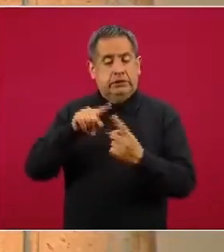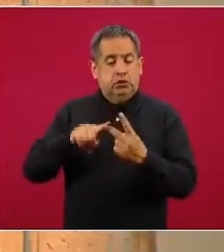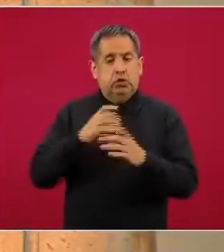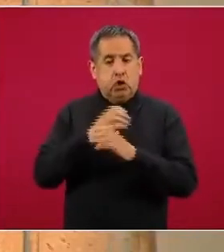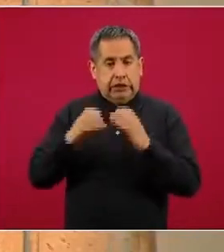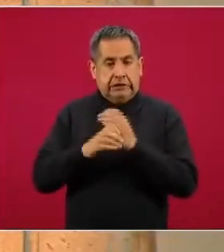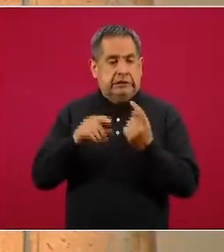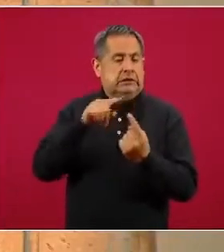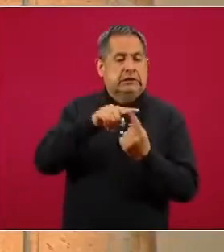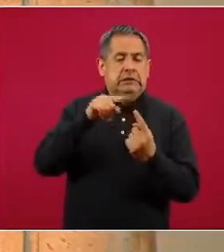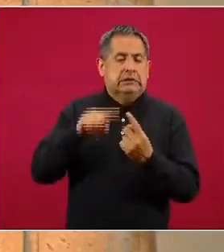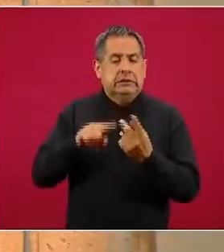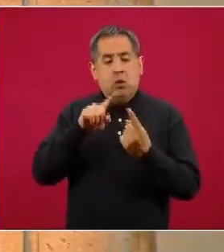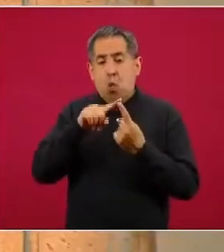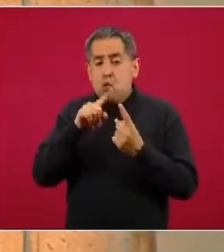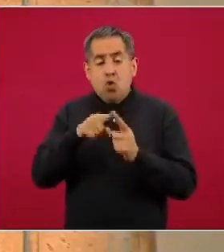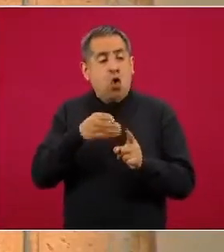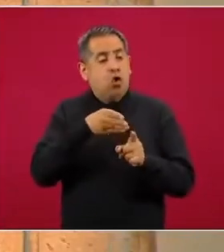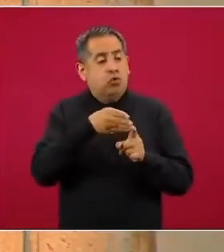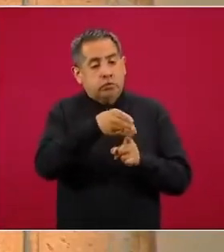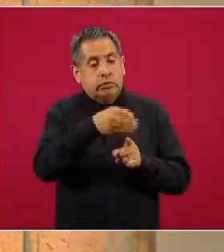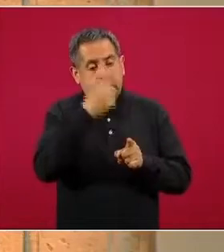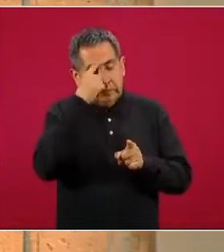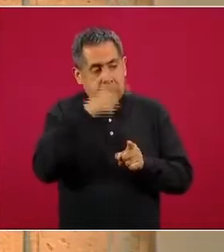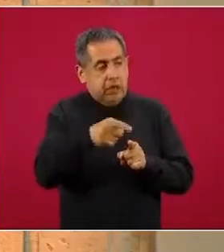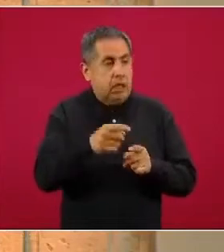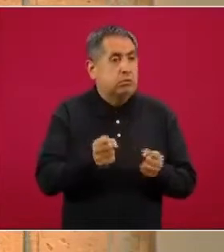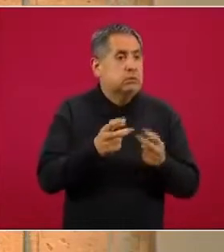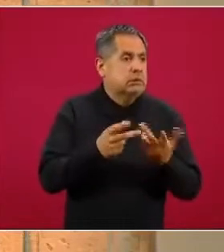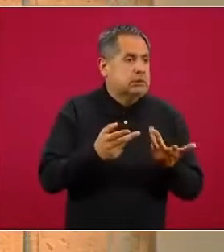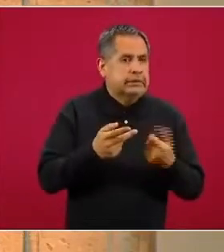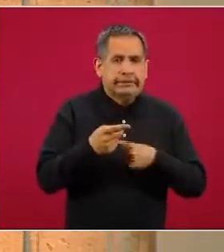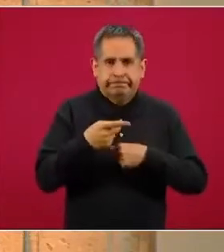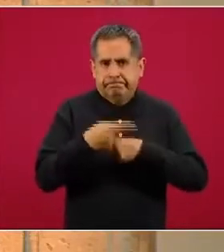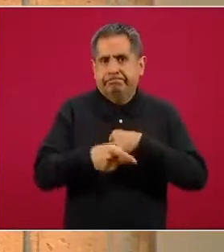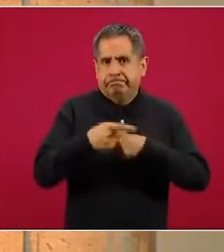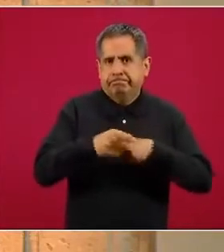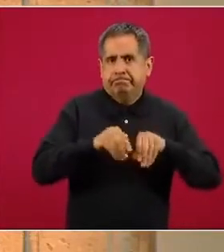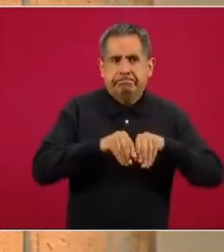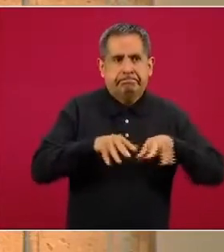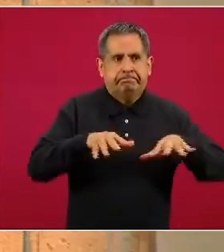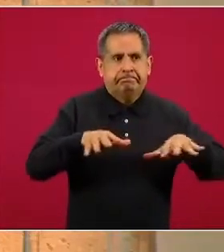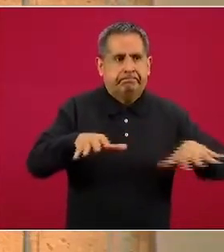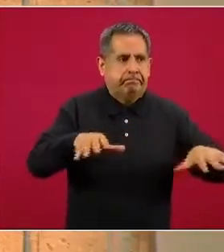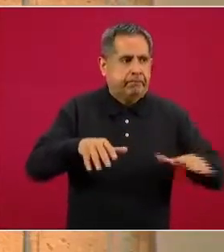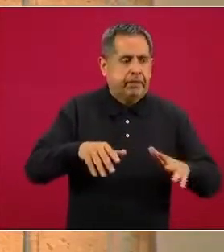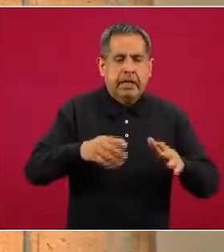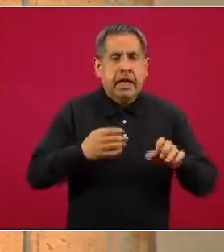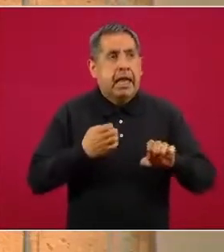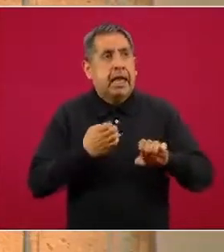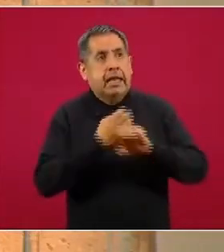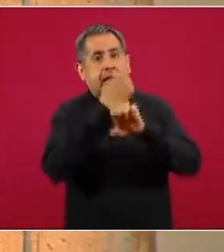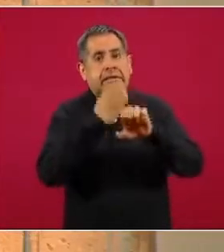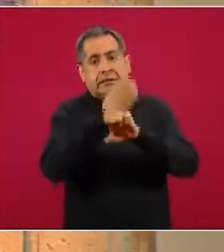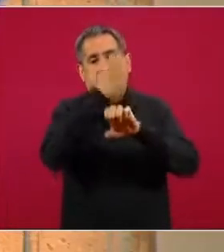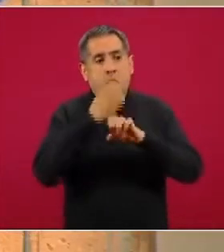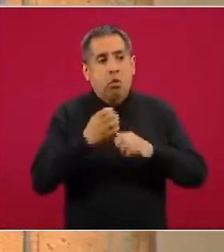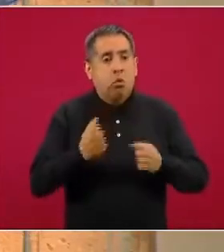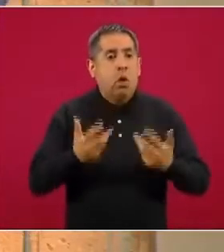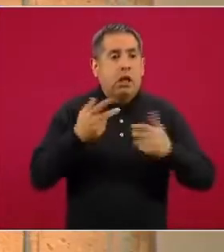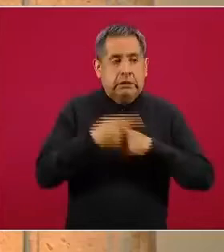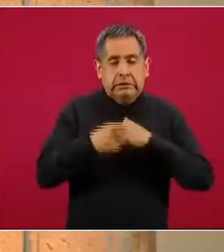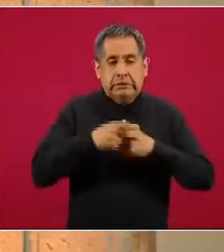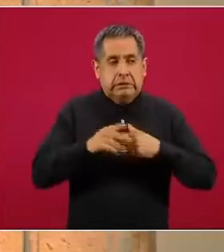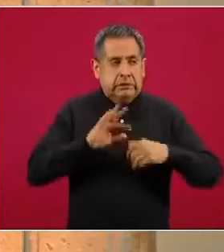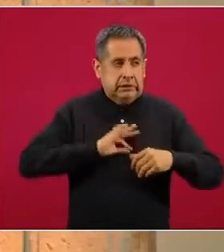El primero, que es el que va orientado precisamente a medir el riesgo, este riesgo epidemiológico para cada una de las entidades federativas, y